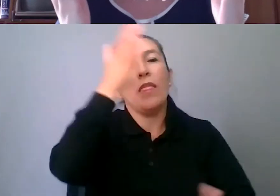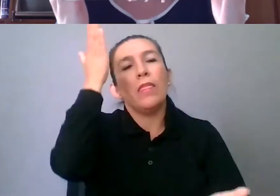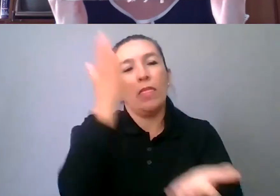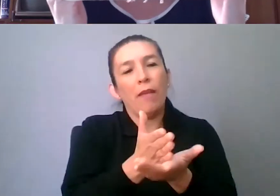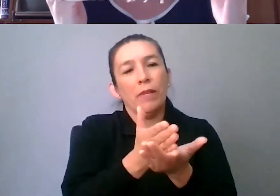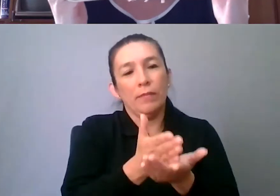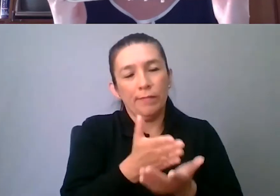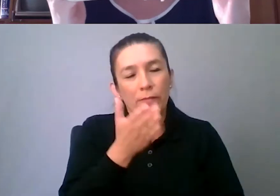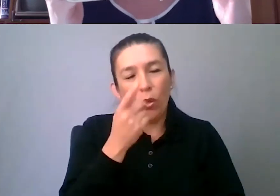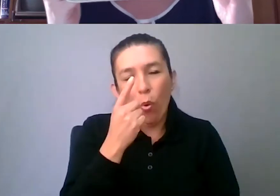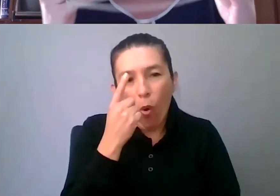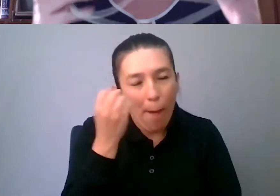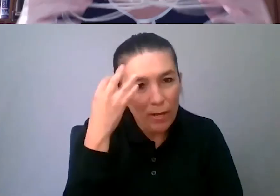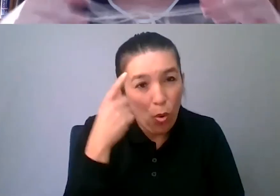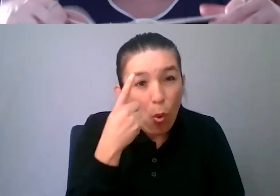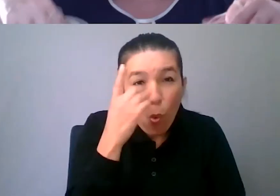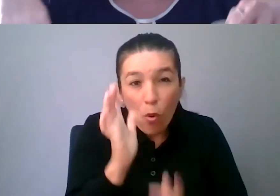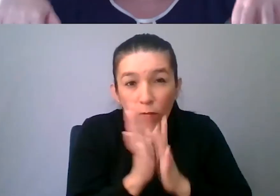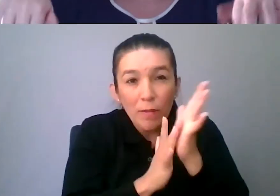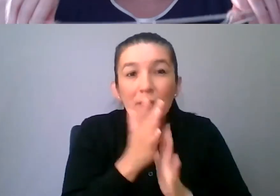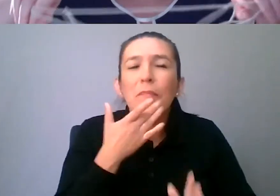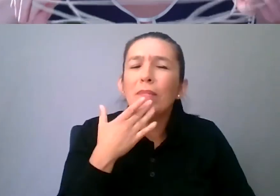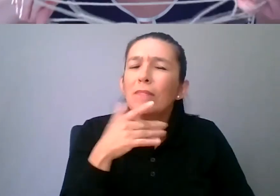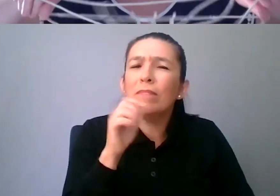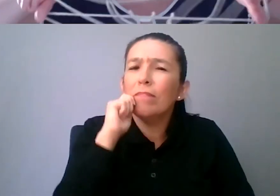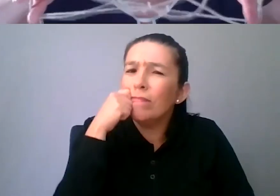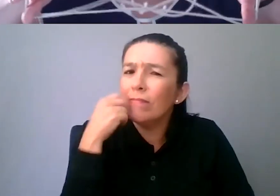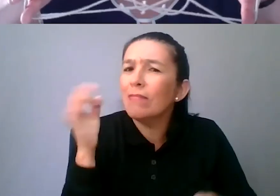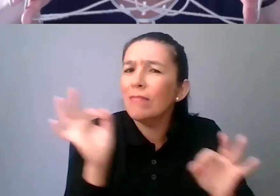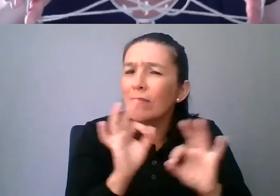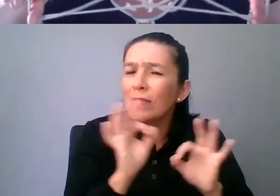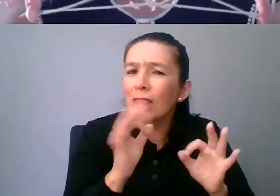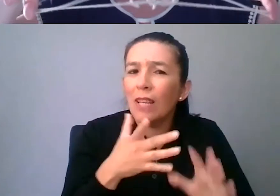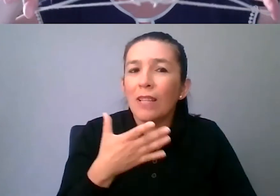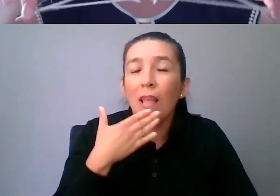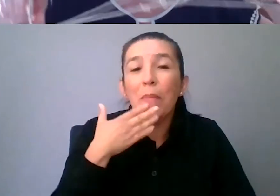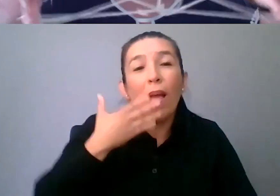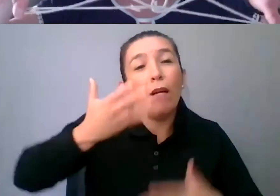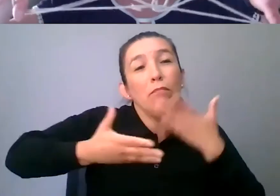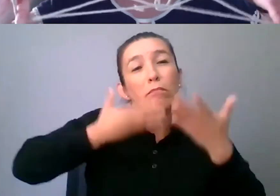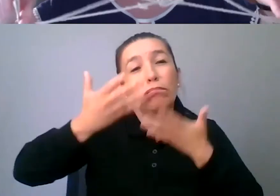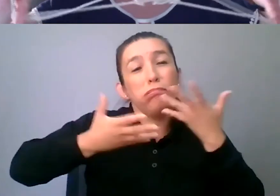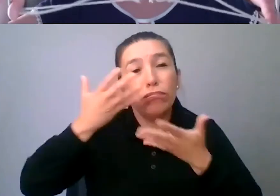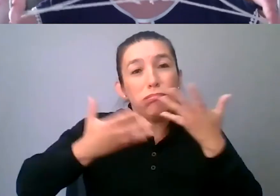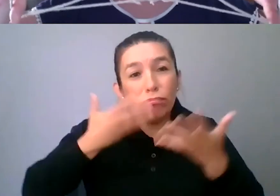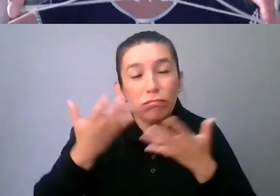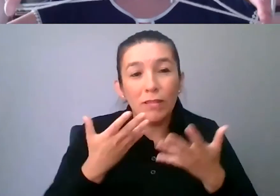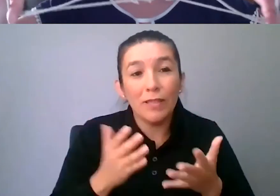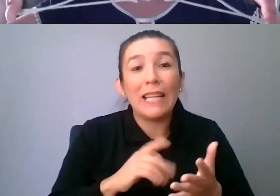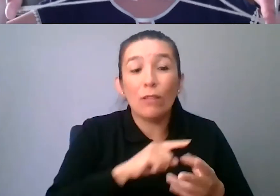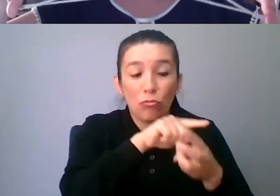por lo menos una figura, saber la explicación, cantar el patautau.